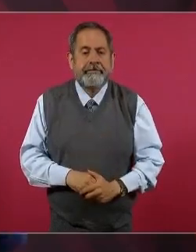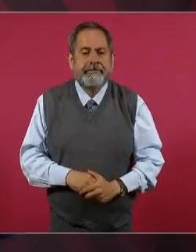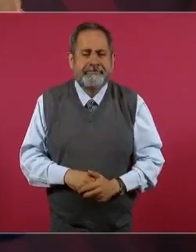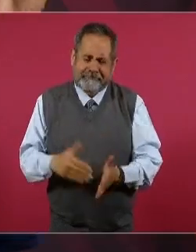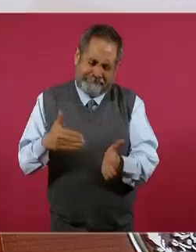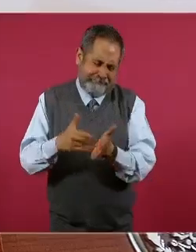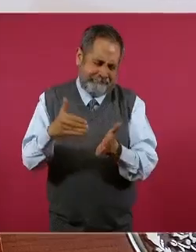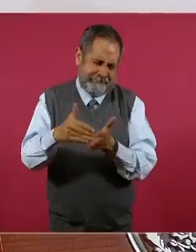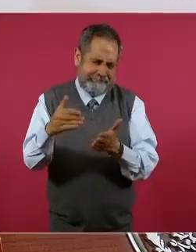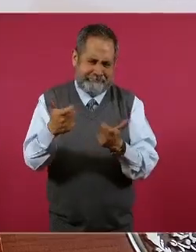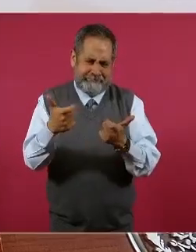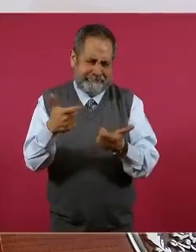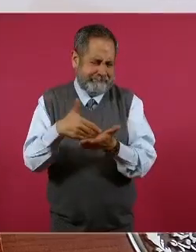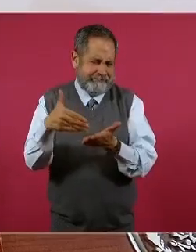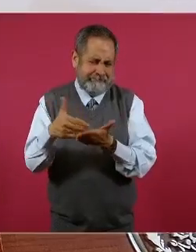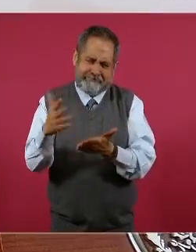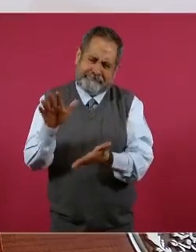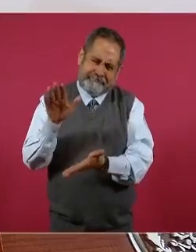Millones de pesos.